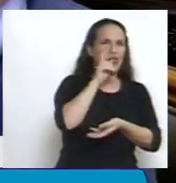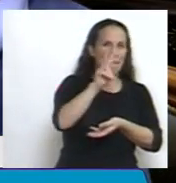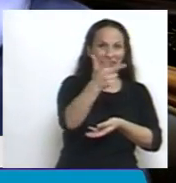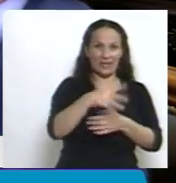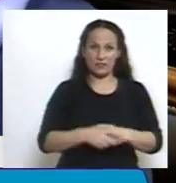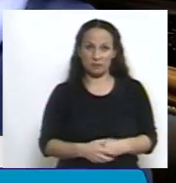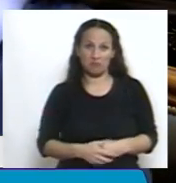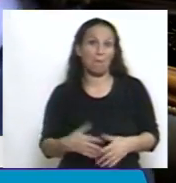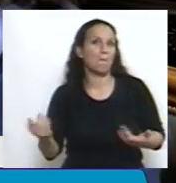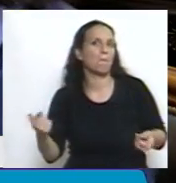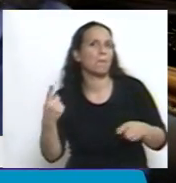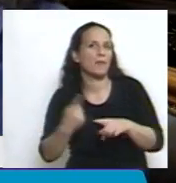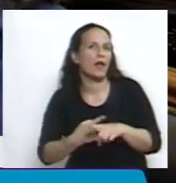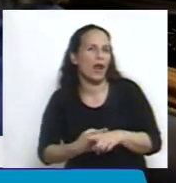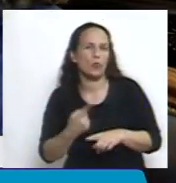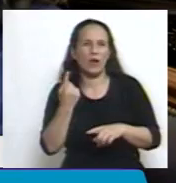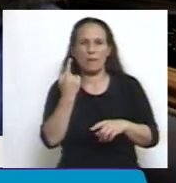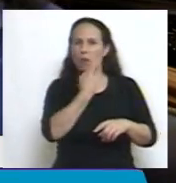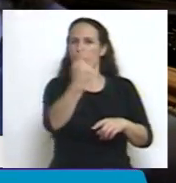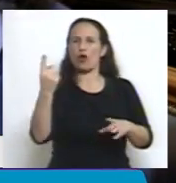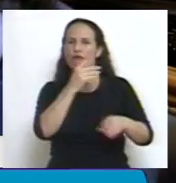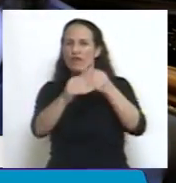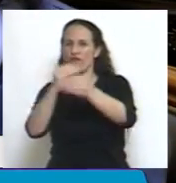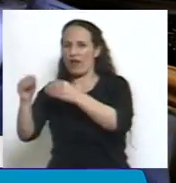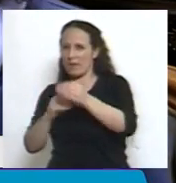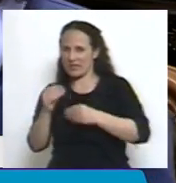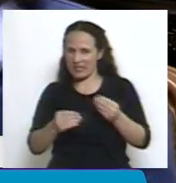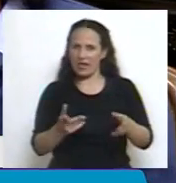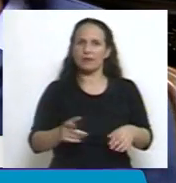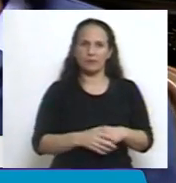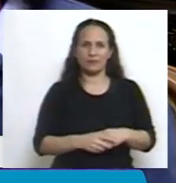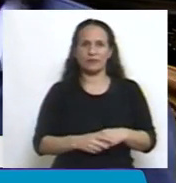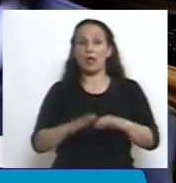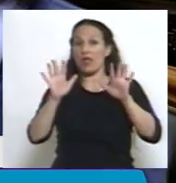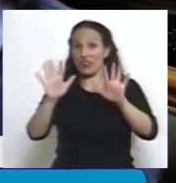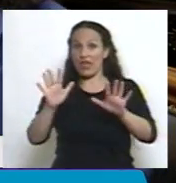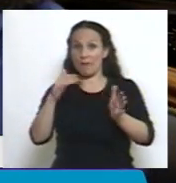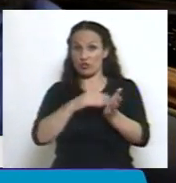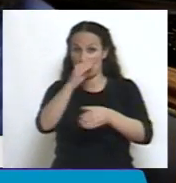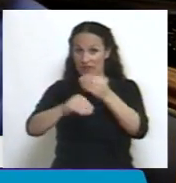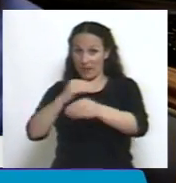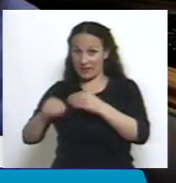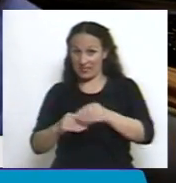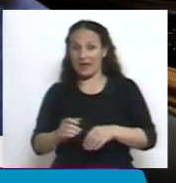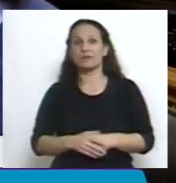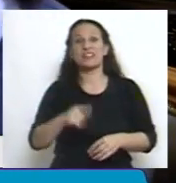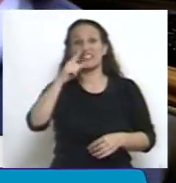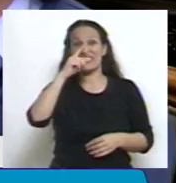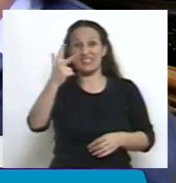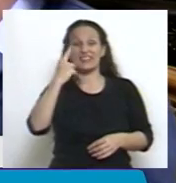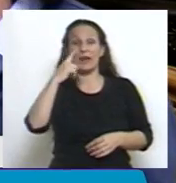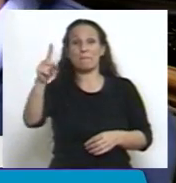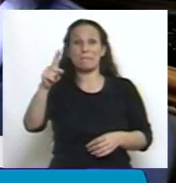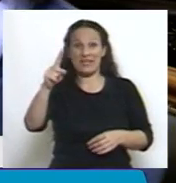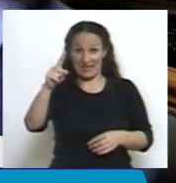Dividámoslos por familia, porque es difícil entender cuántos son 735.000 millones de pesos. Hay 10 millones de familias en la Argentina, son 73.500